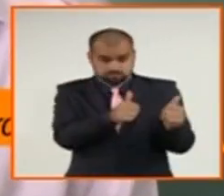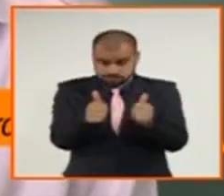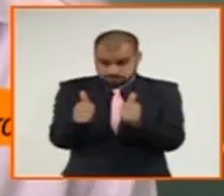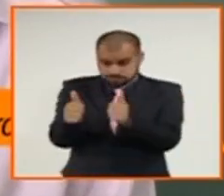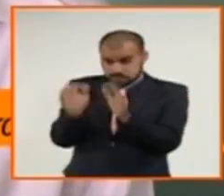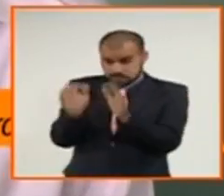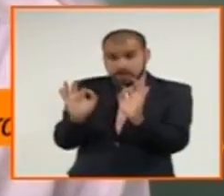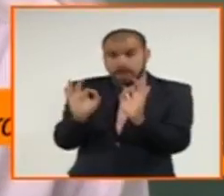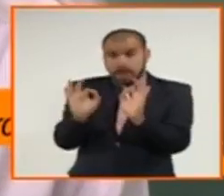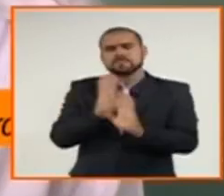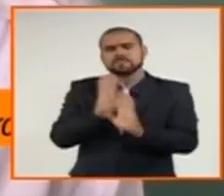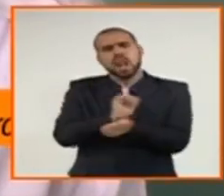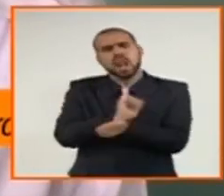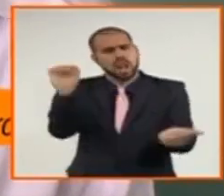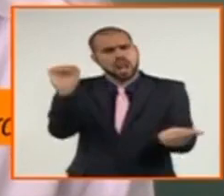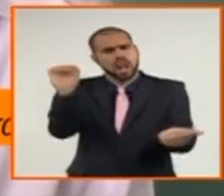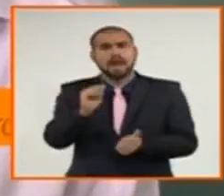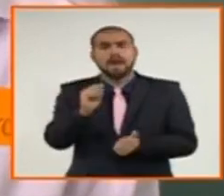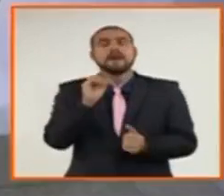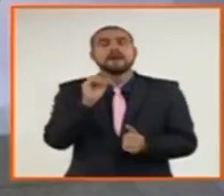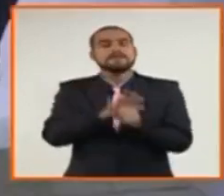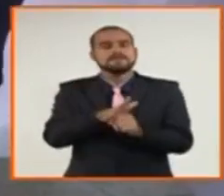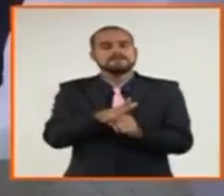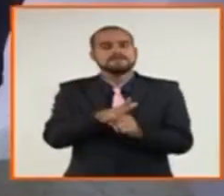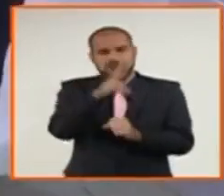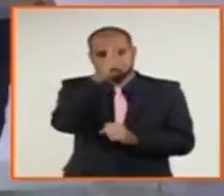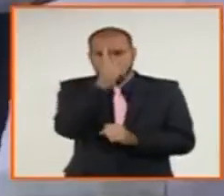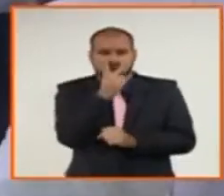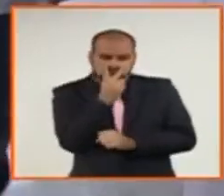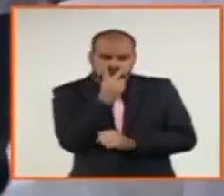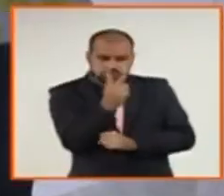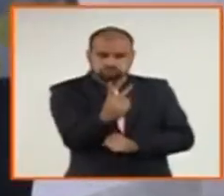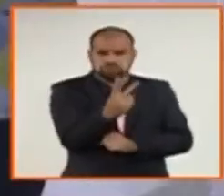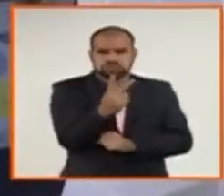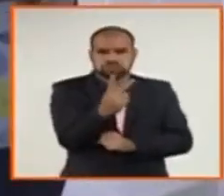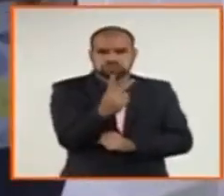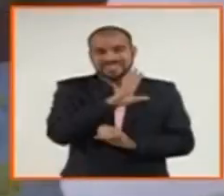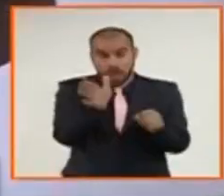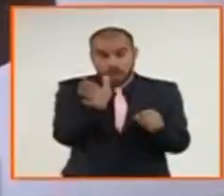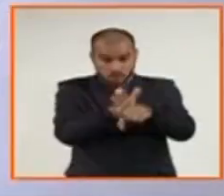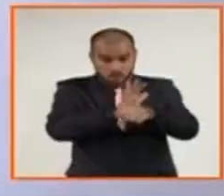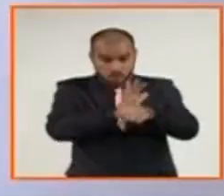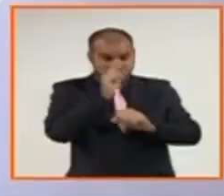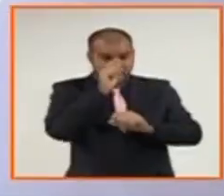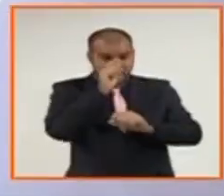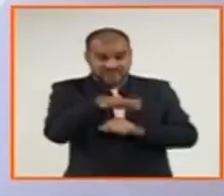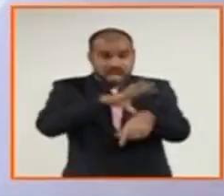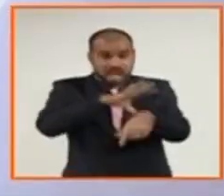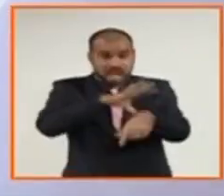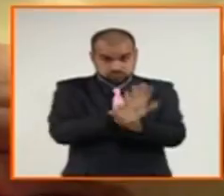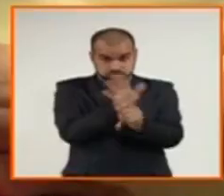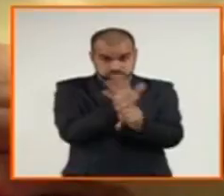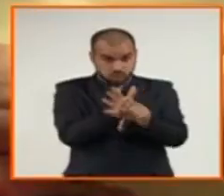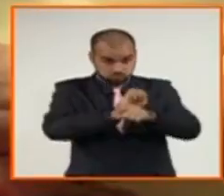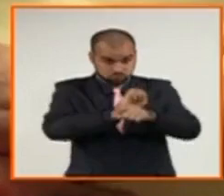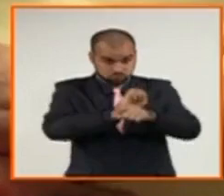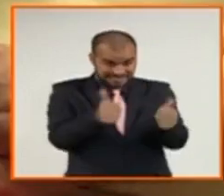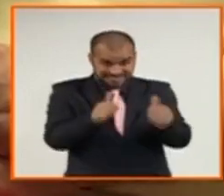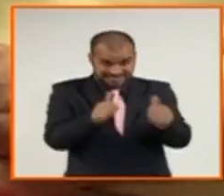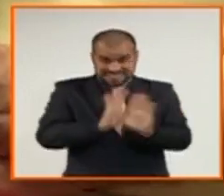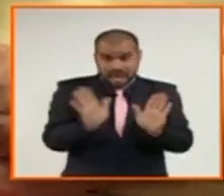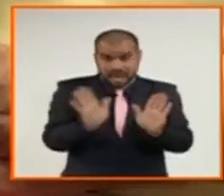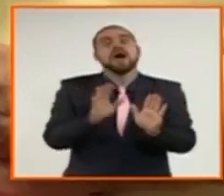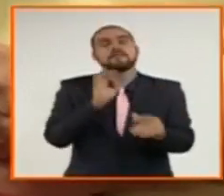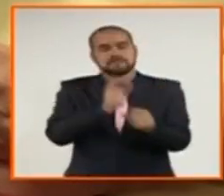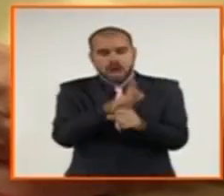permitió comenzar con la consulta de post-COVID. También entramos en el proyecto de investigación de las vacunas. Nos